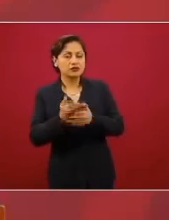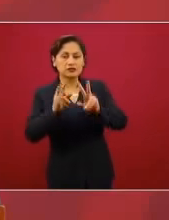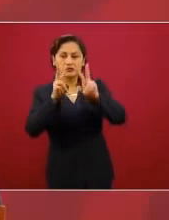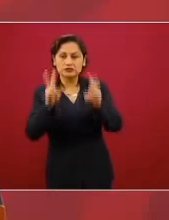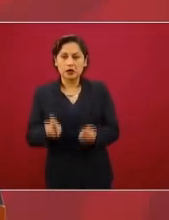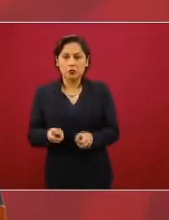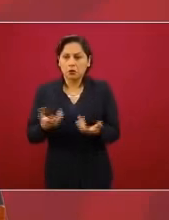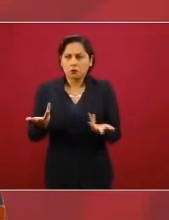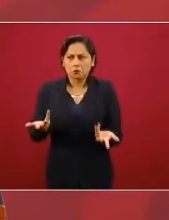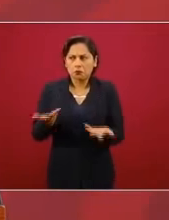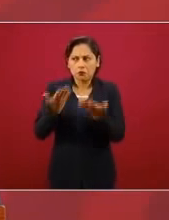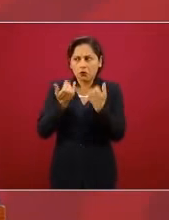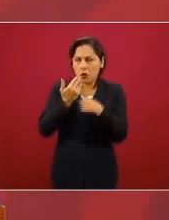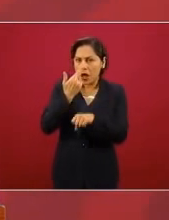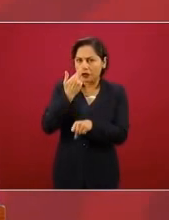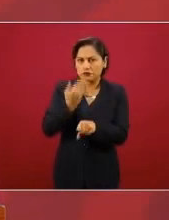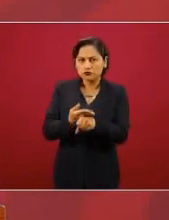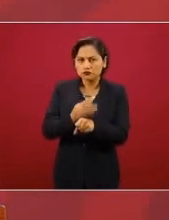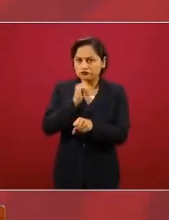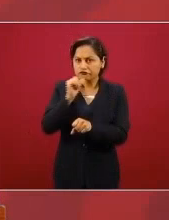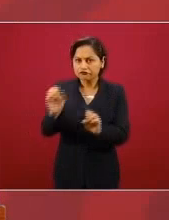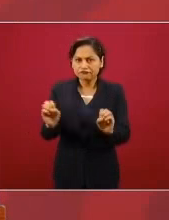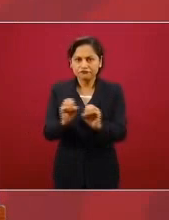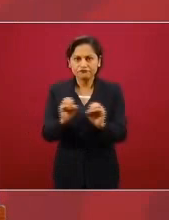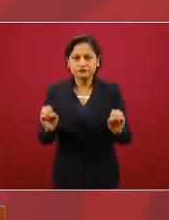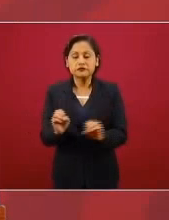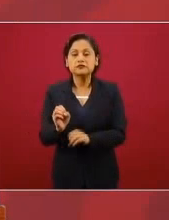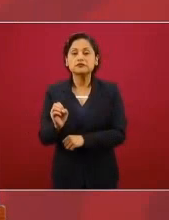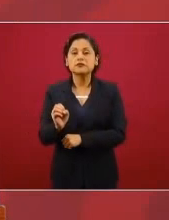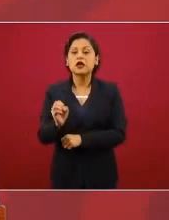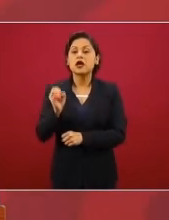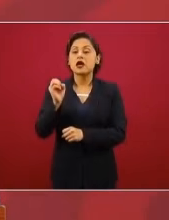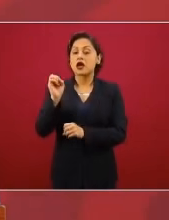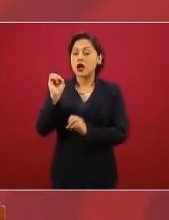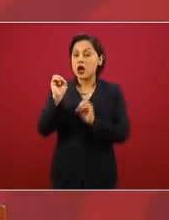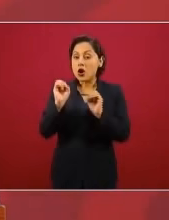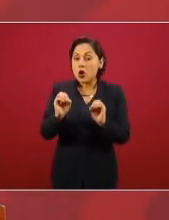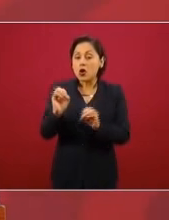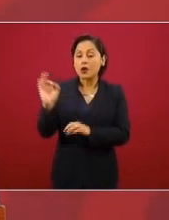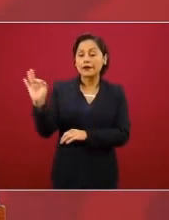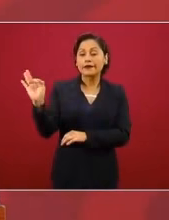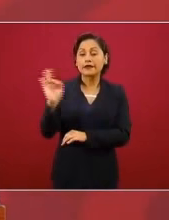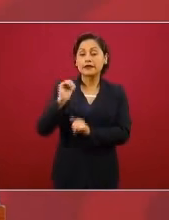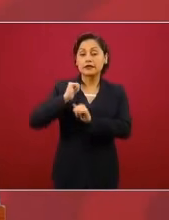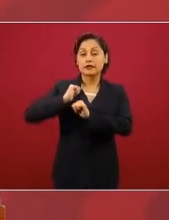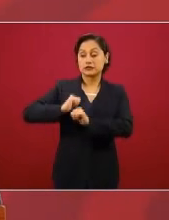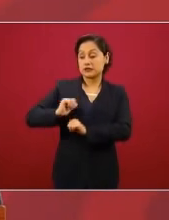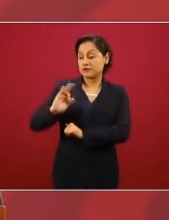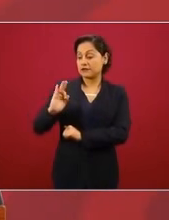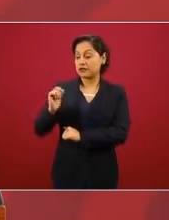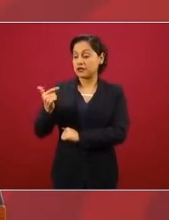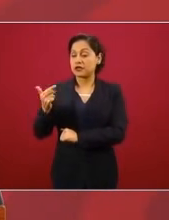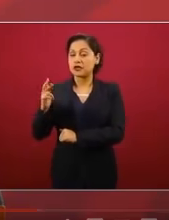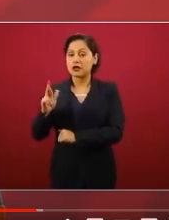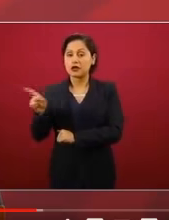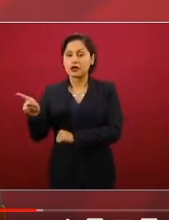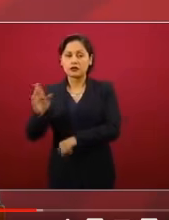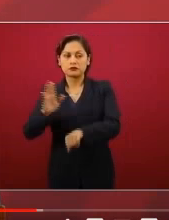que la fiscalía de la repubblica lo solicite